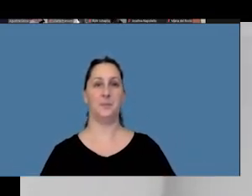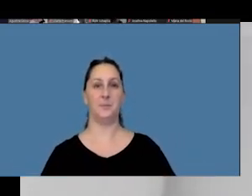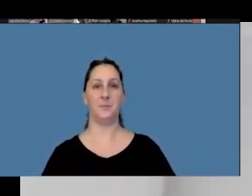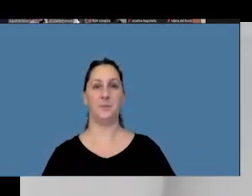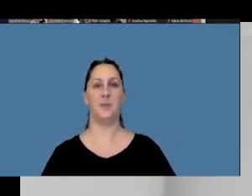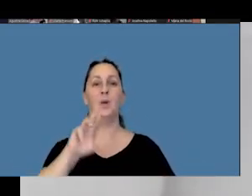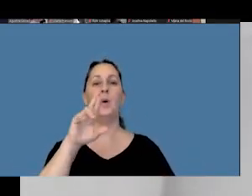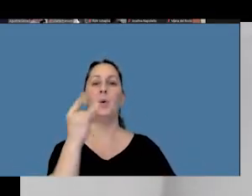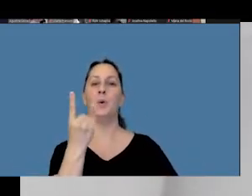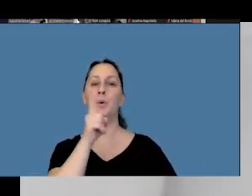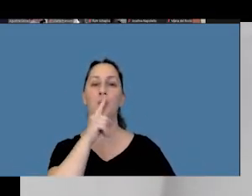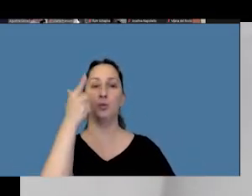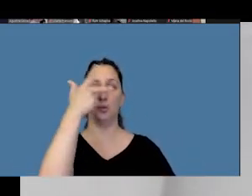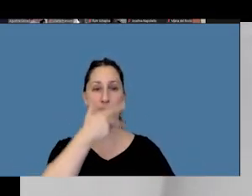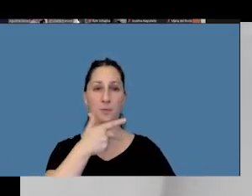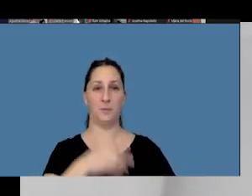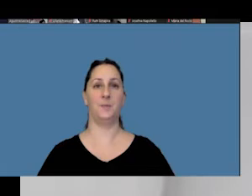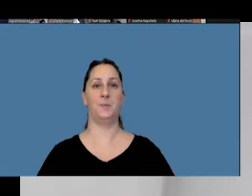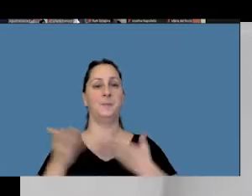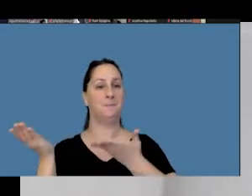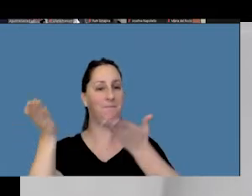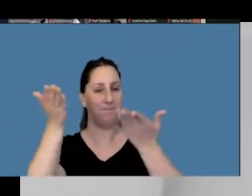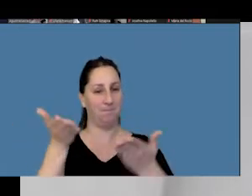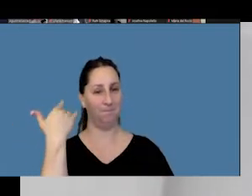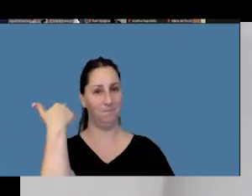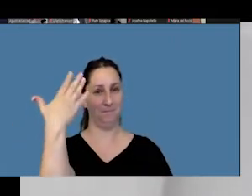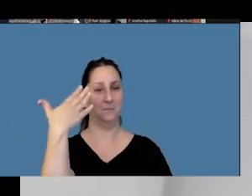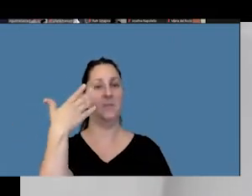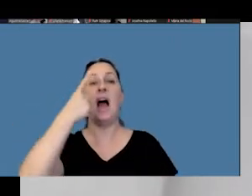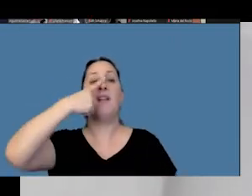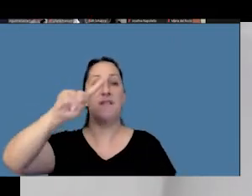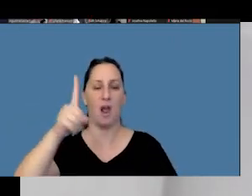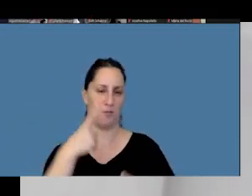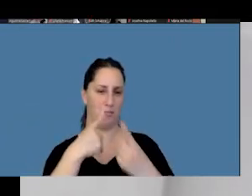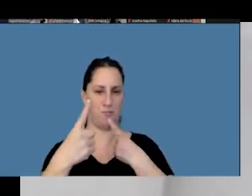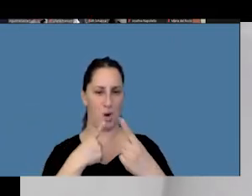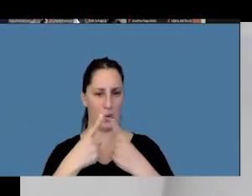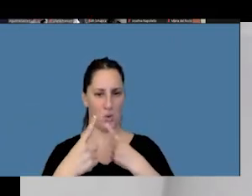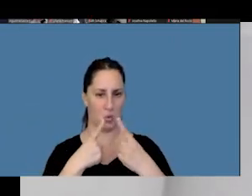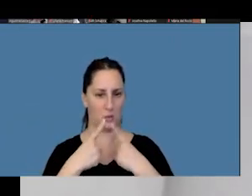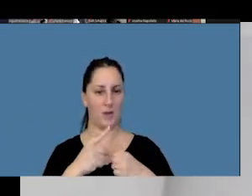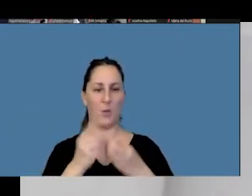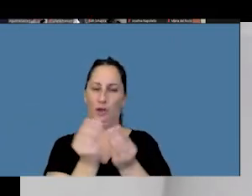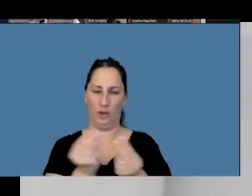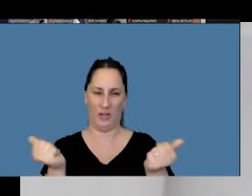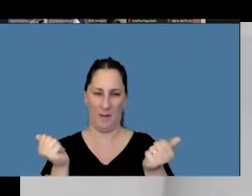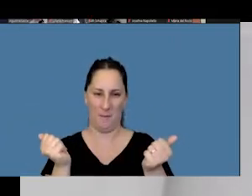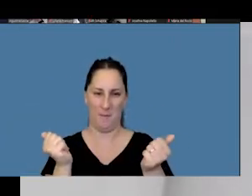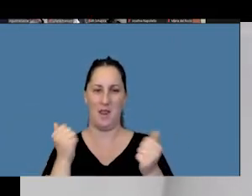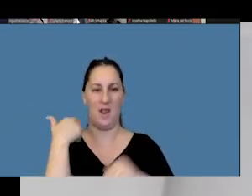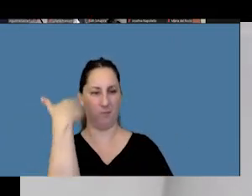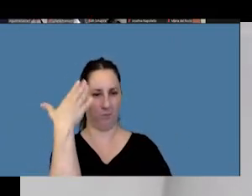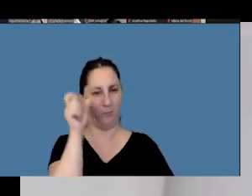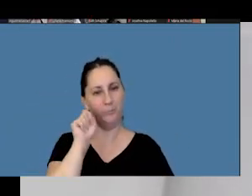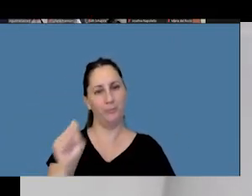Ruth, te cedo la palabra. Después las preguntas las vamos a hacer todas finalizando la exposición también de